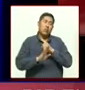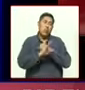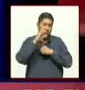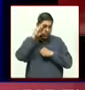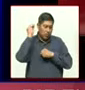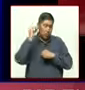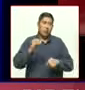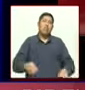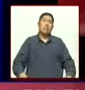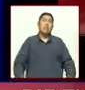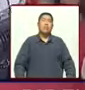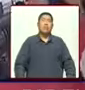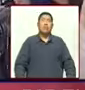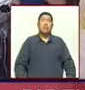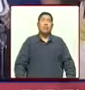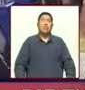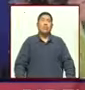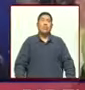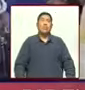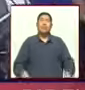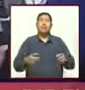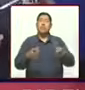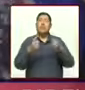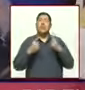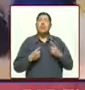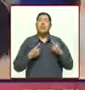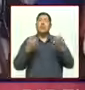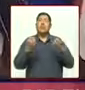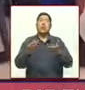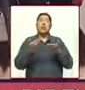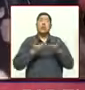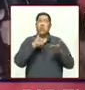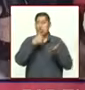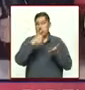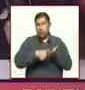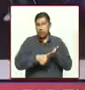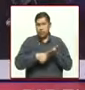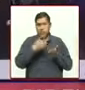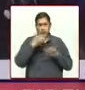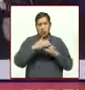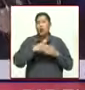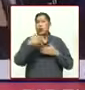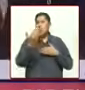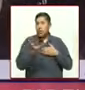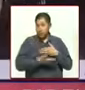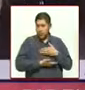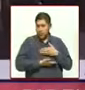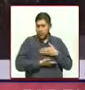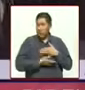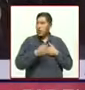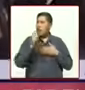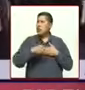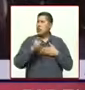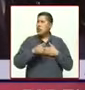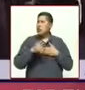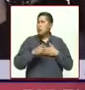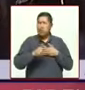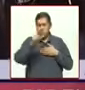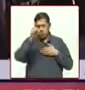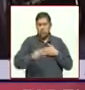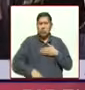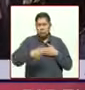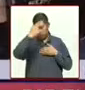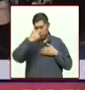Luis Arce. Han venido a querer entregar una invitación que se debería hacer de manera